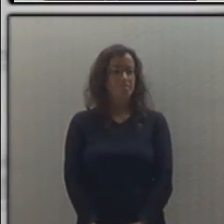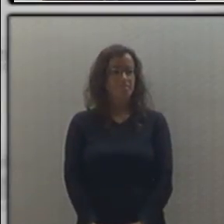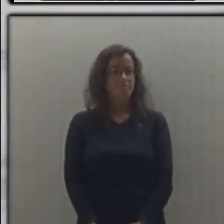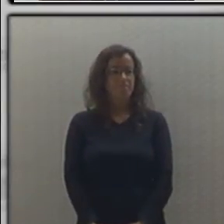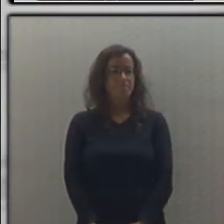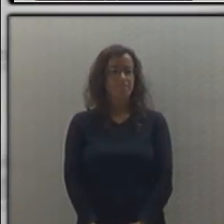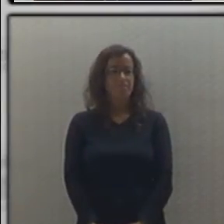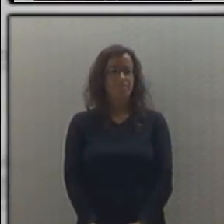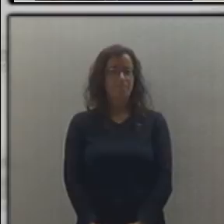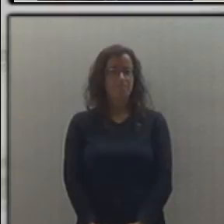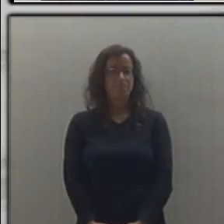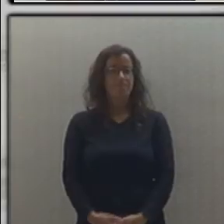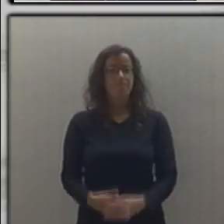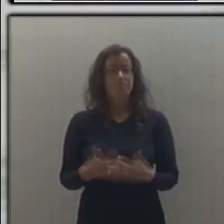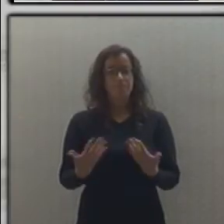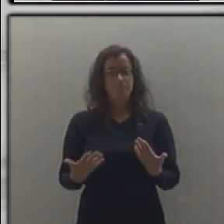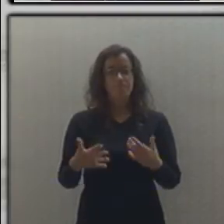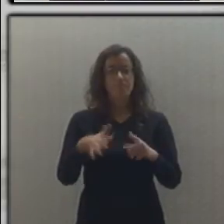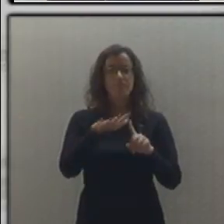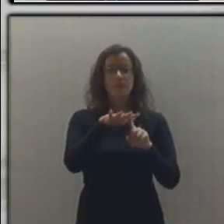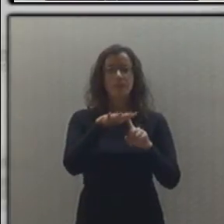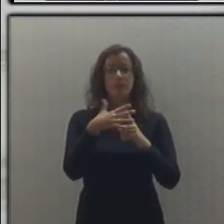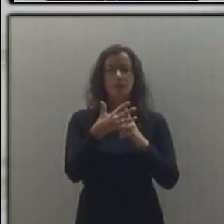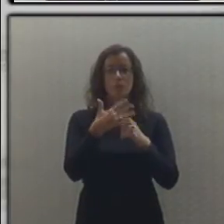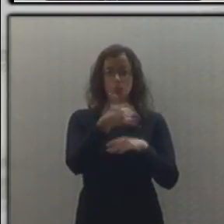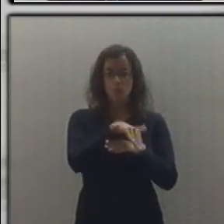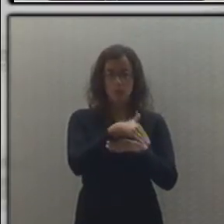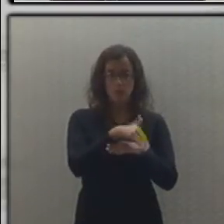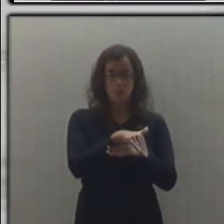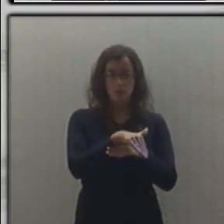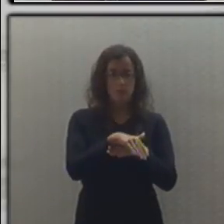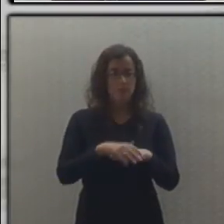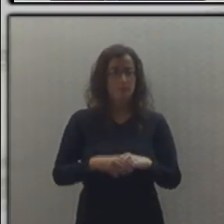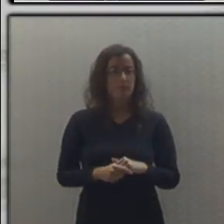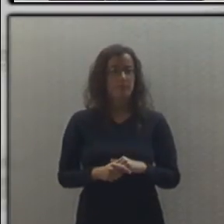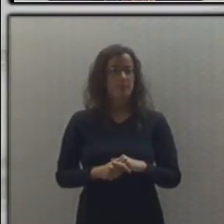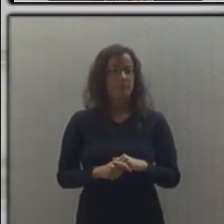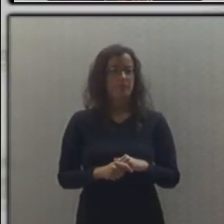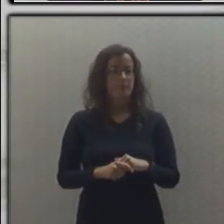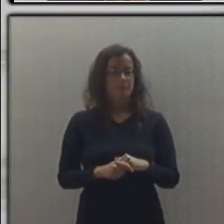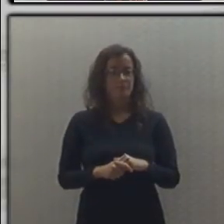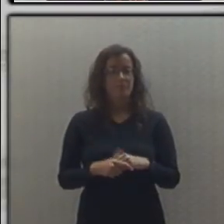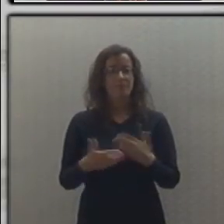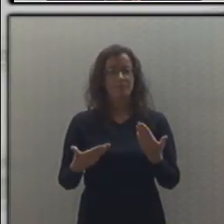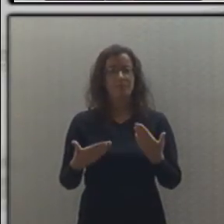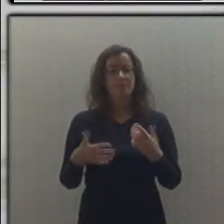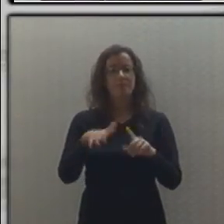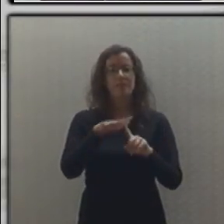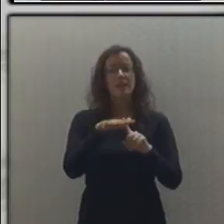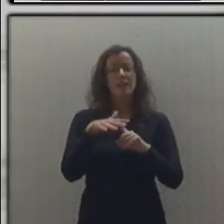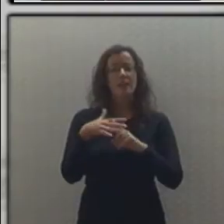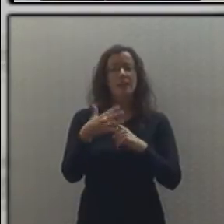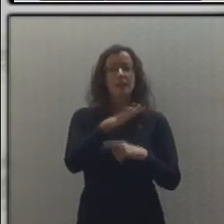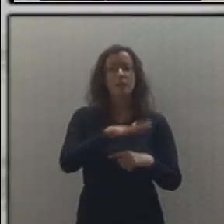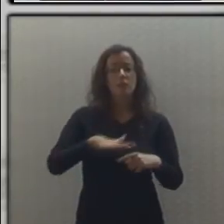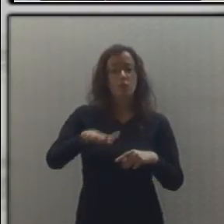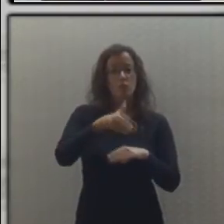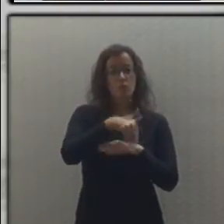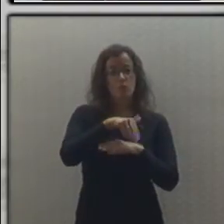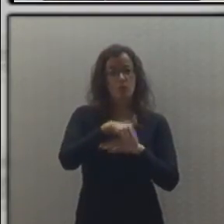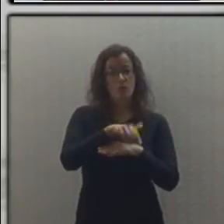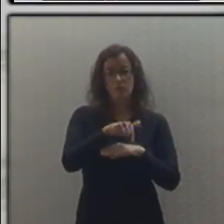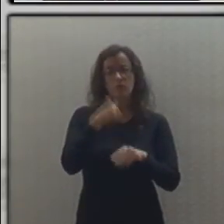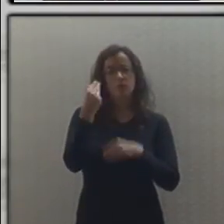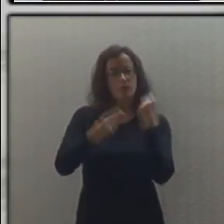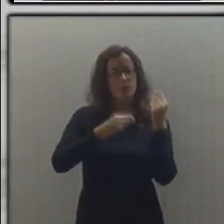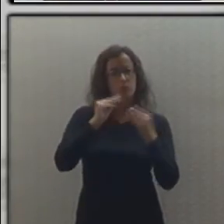Bien, entorno urbano, ya estamos. Con respecto al entorno urbano, aquí la reflexión yo creo que es